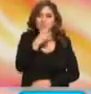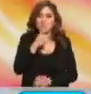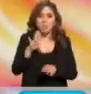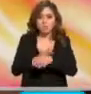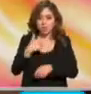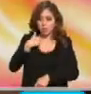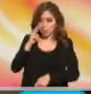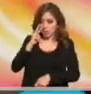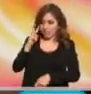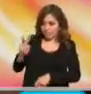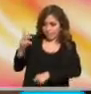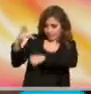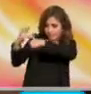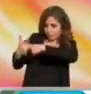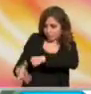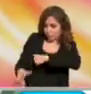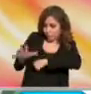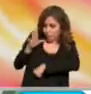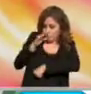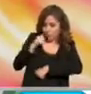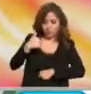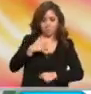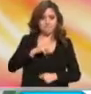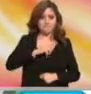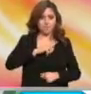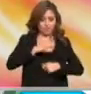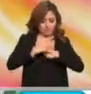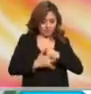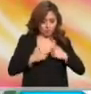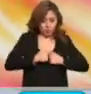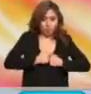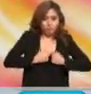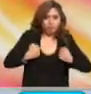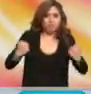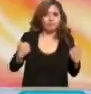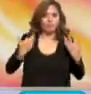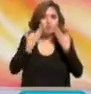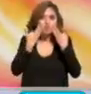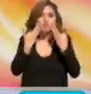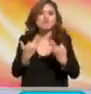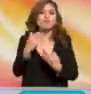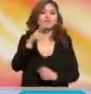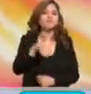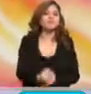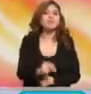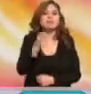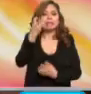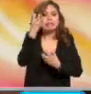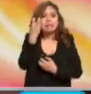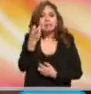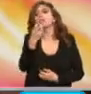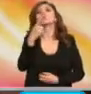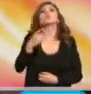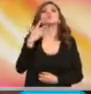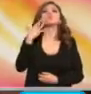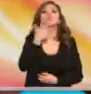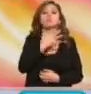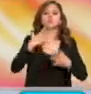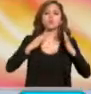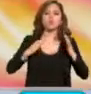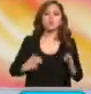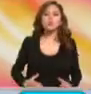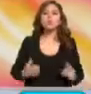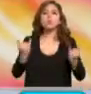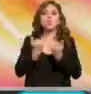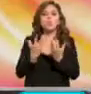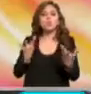ni siquiera ver el cuerpo de tu pareja ni el tuyo propio, ni desnudarte, ni tener esta posibilidad real de disfrutar de tu